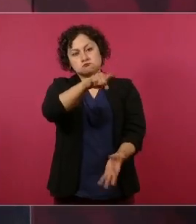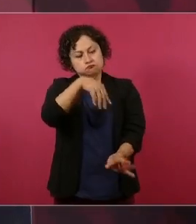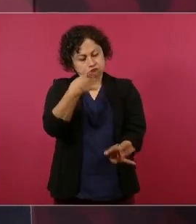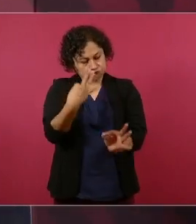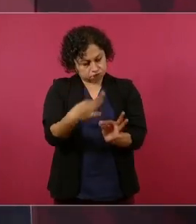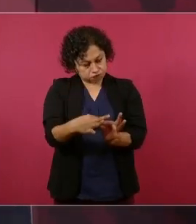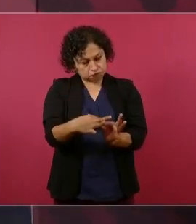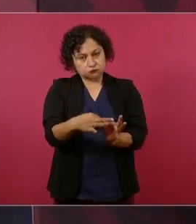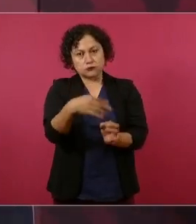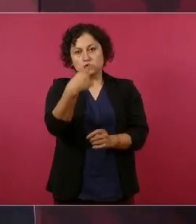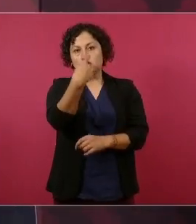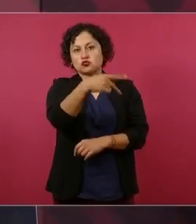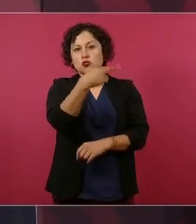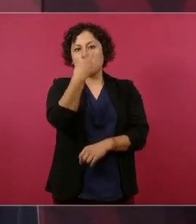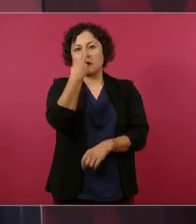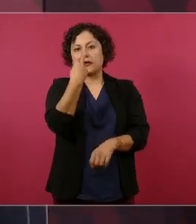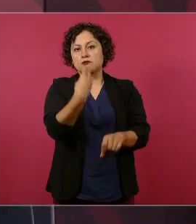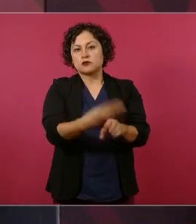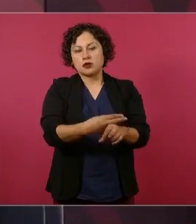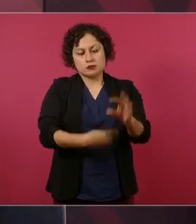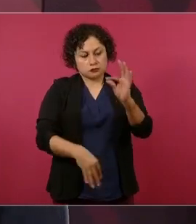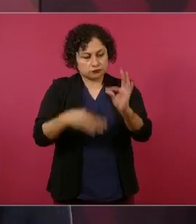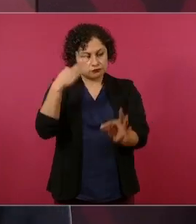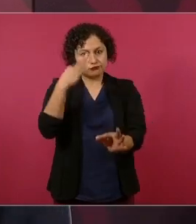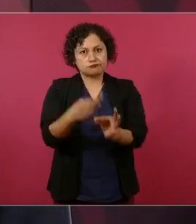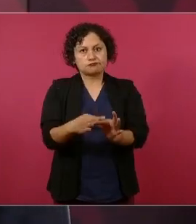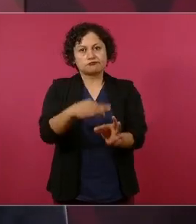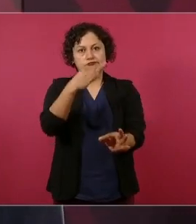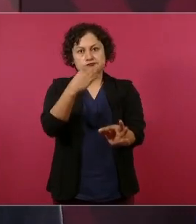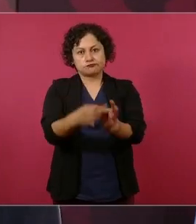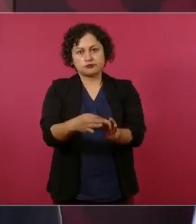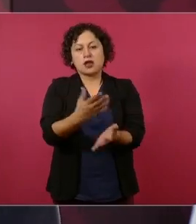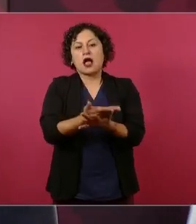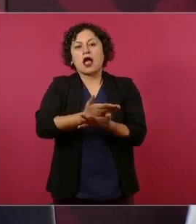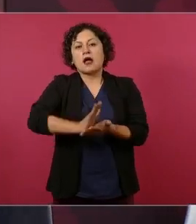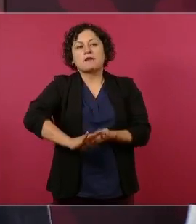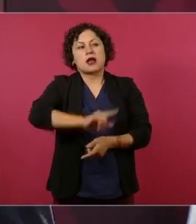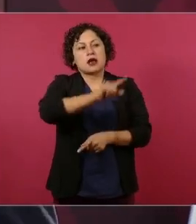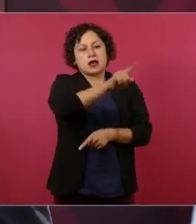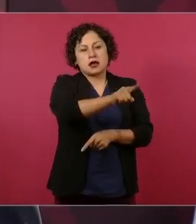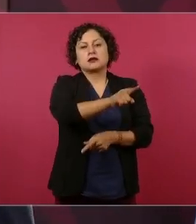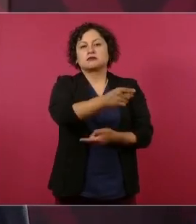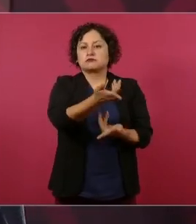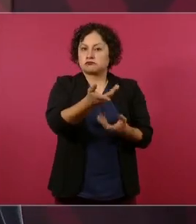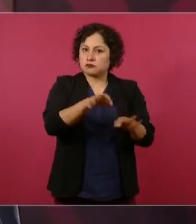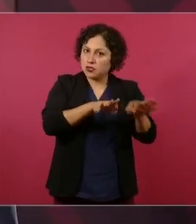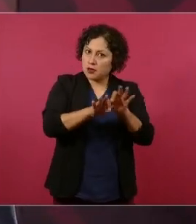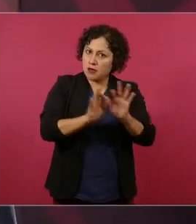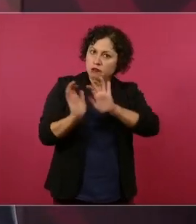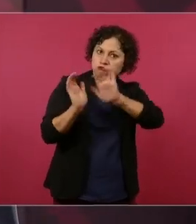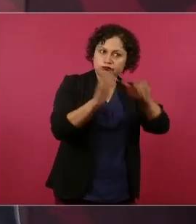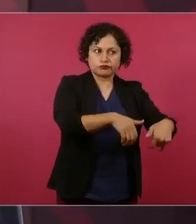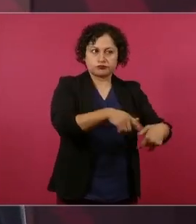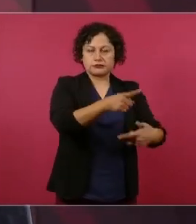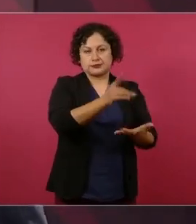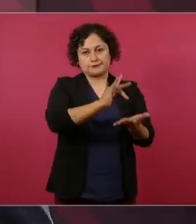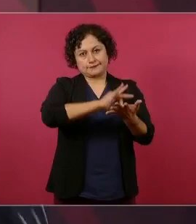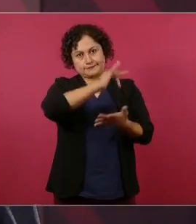cumplieron con su responsabilidad, más invirtieron, crearon empleos,